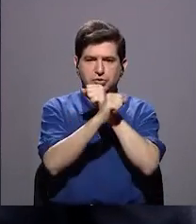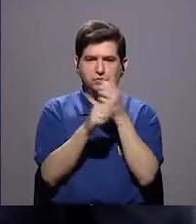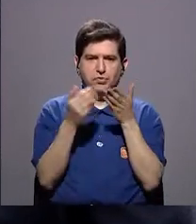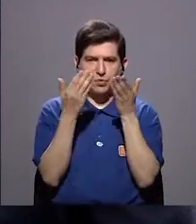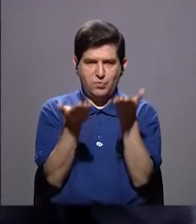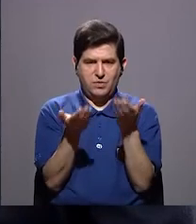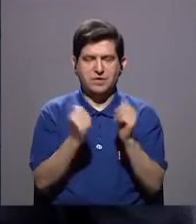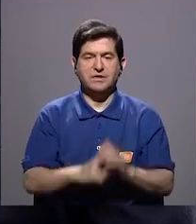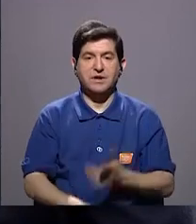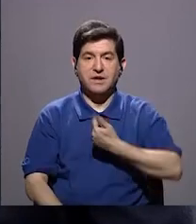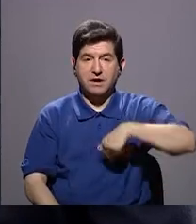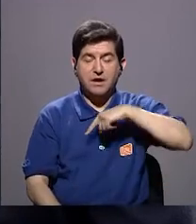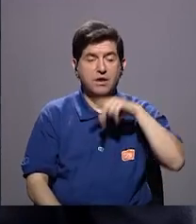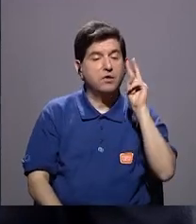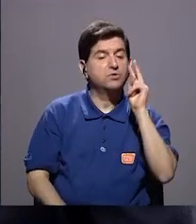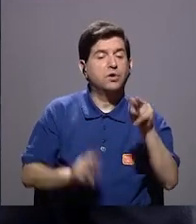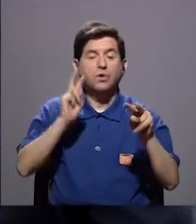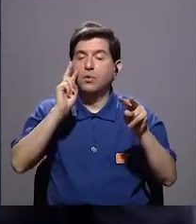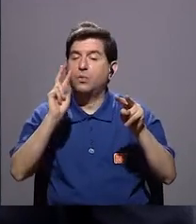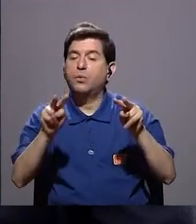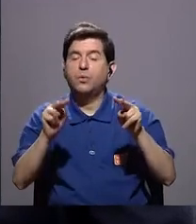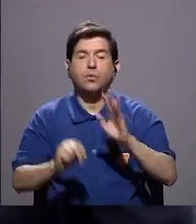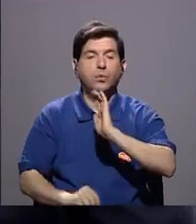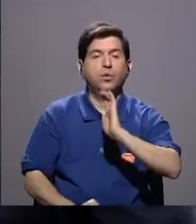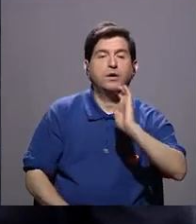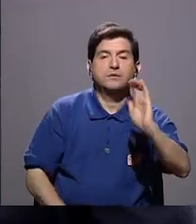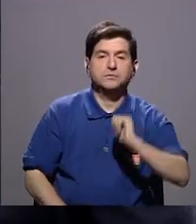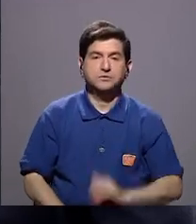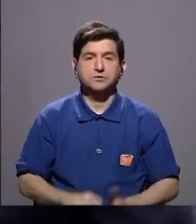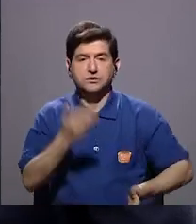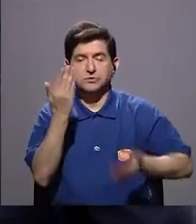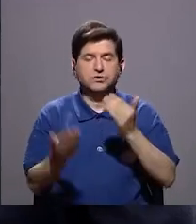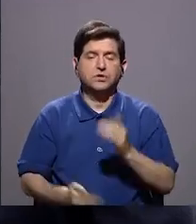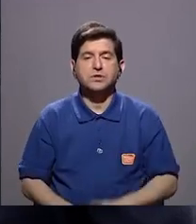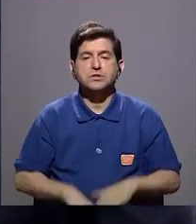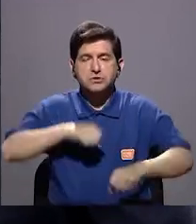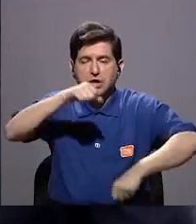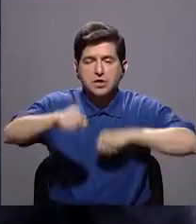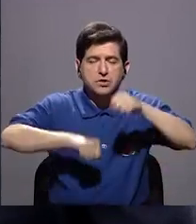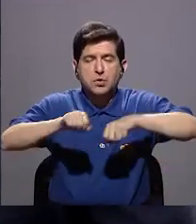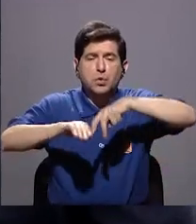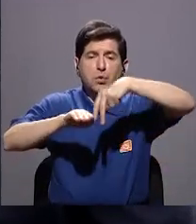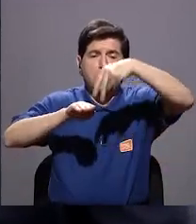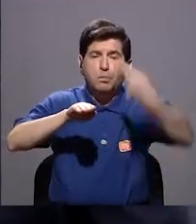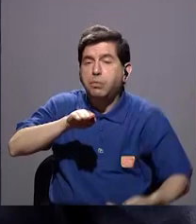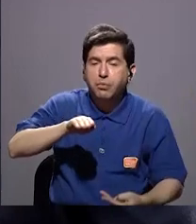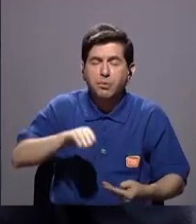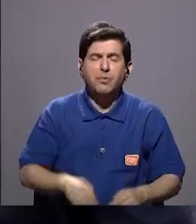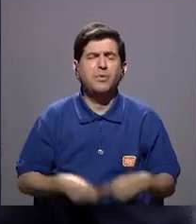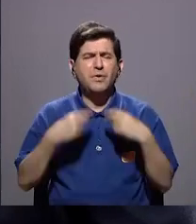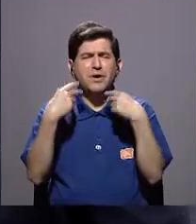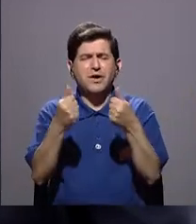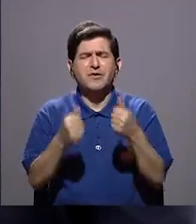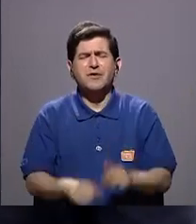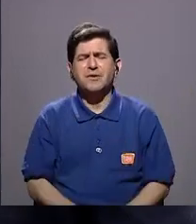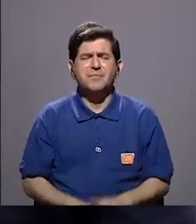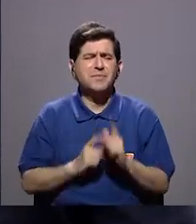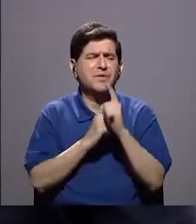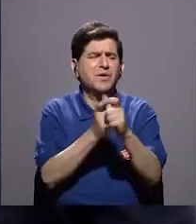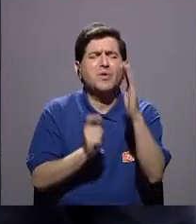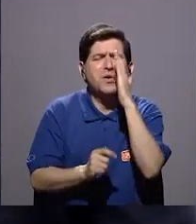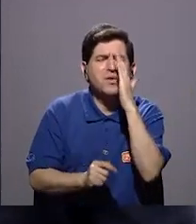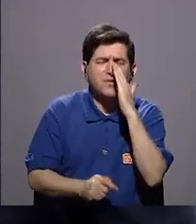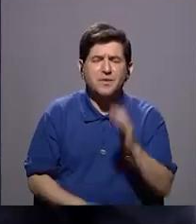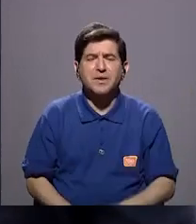seguridad. Entonces ahí es donde nosotros podemos observar a un niño, por ejemplo, que se cae de su bicicleta y sale corriendo para donde la